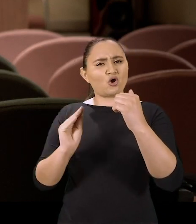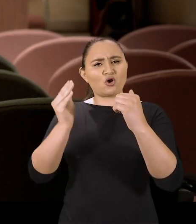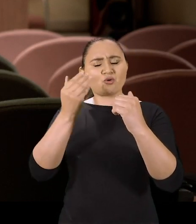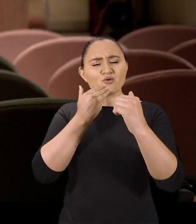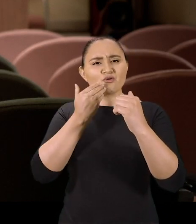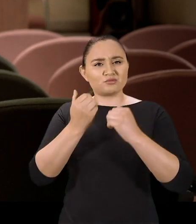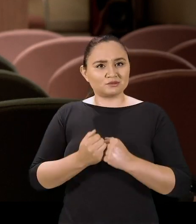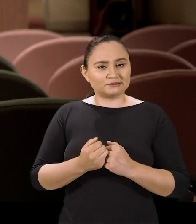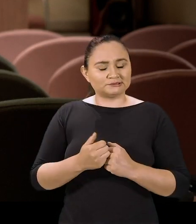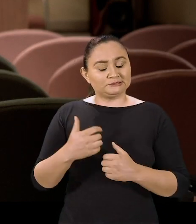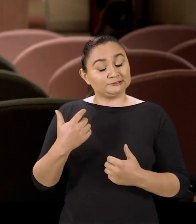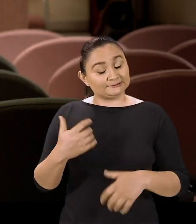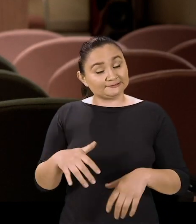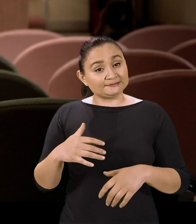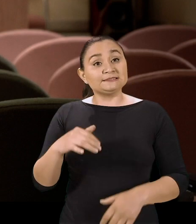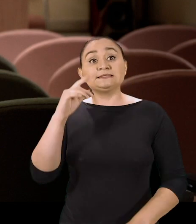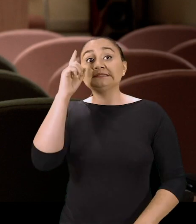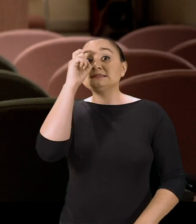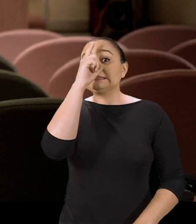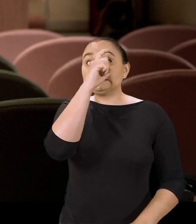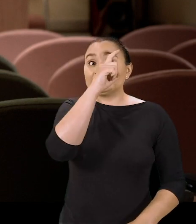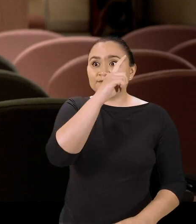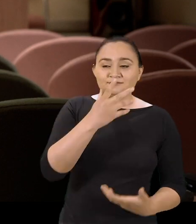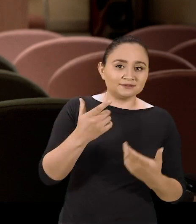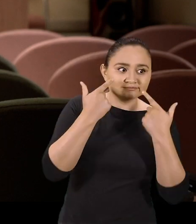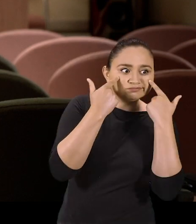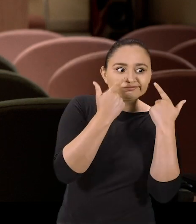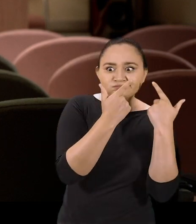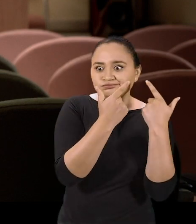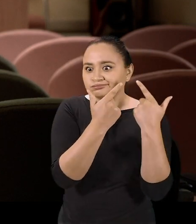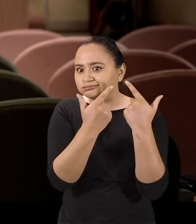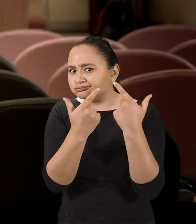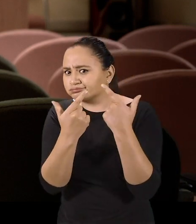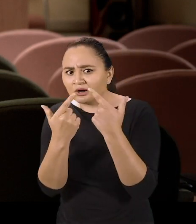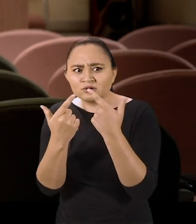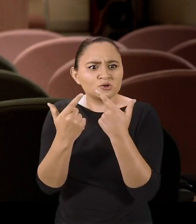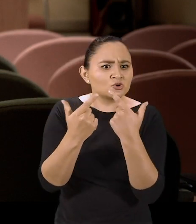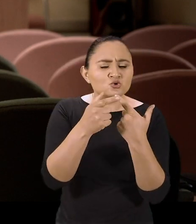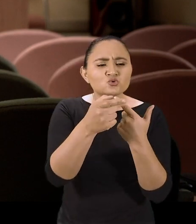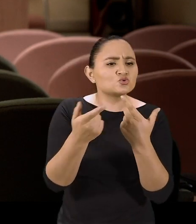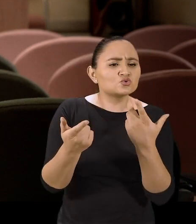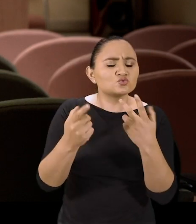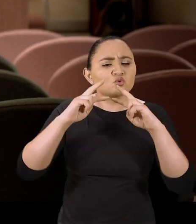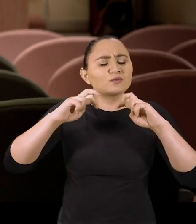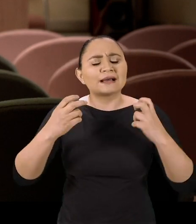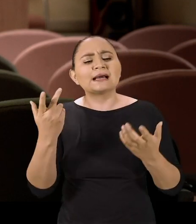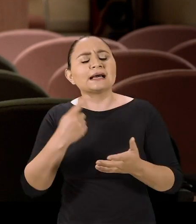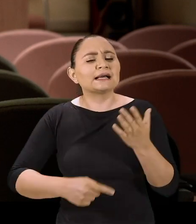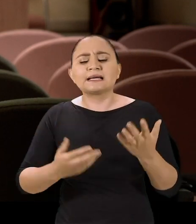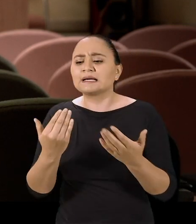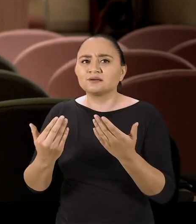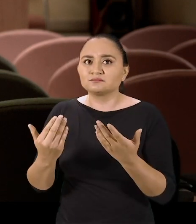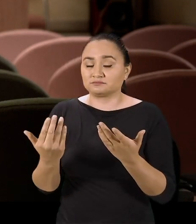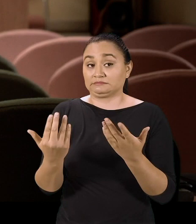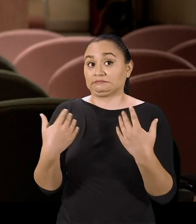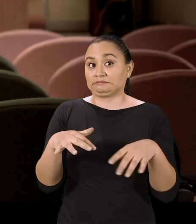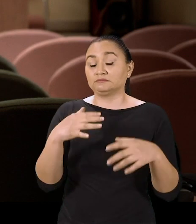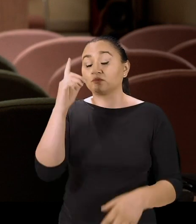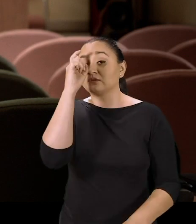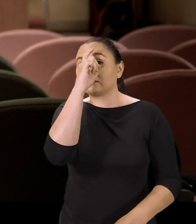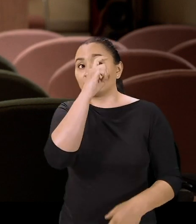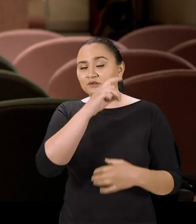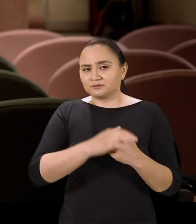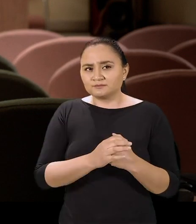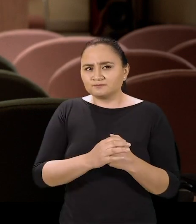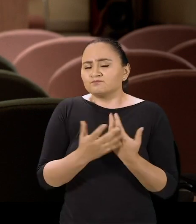hacia los adolescentes va a ser muy difícil que tengamos como policía que estar ahí 24 horas y cierta vez que página te mete como